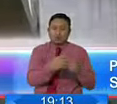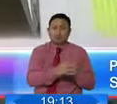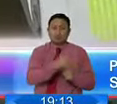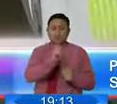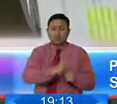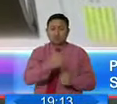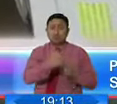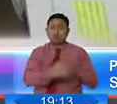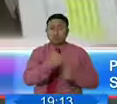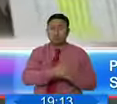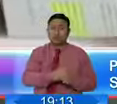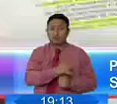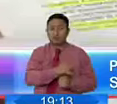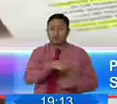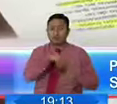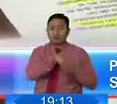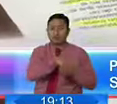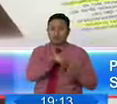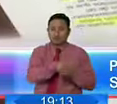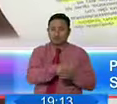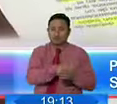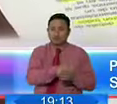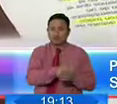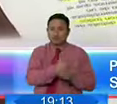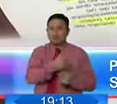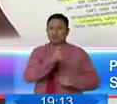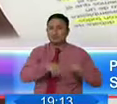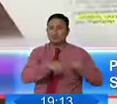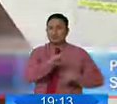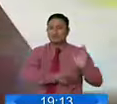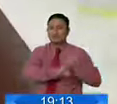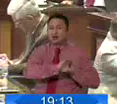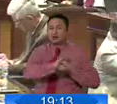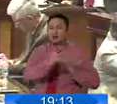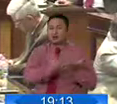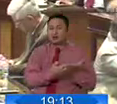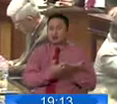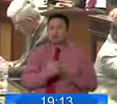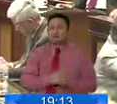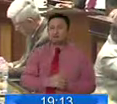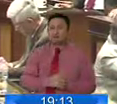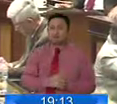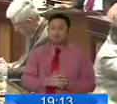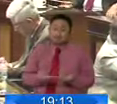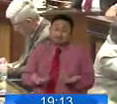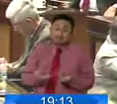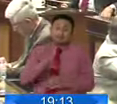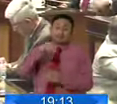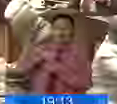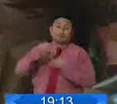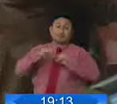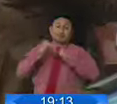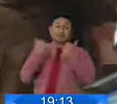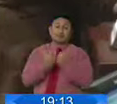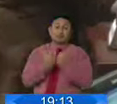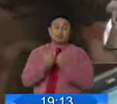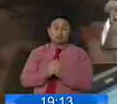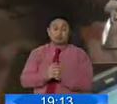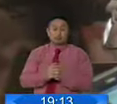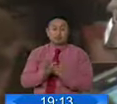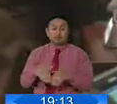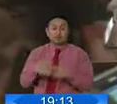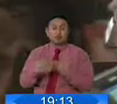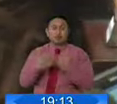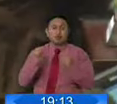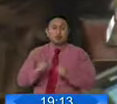sufrido problemas estructurales que les ha impedido reunirse. Así las cosas, en la Asamblea se busca un